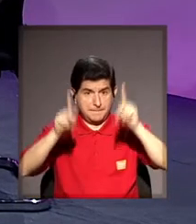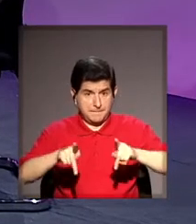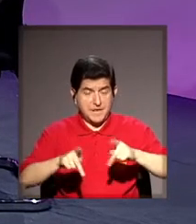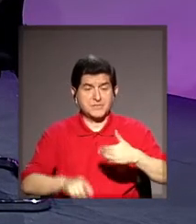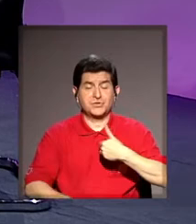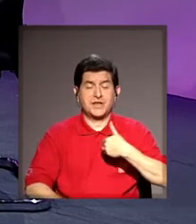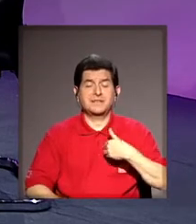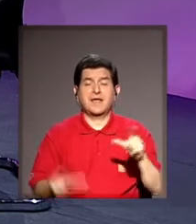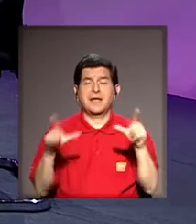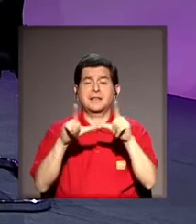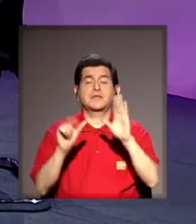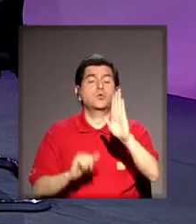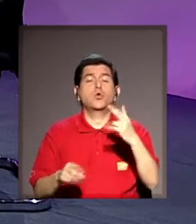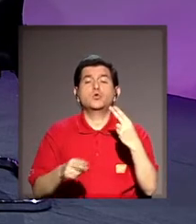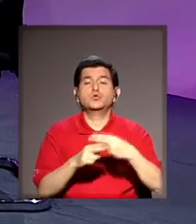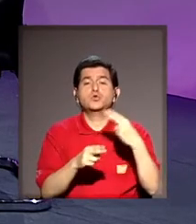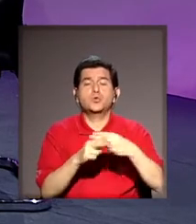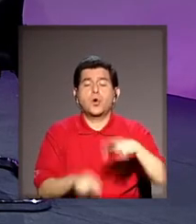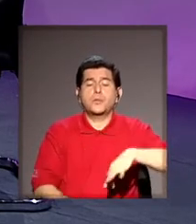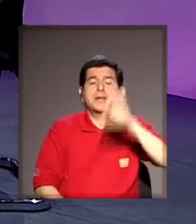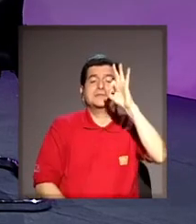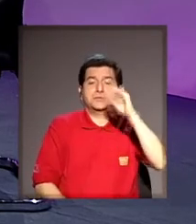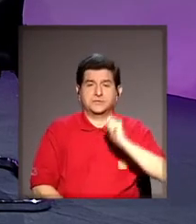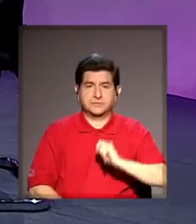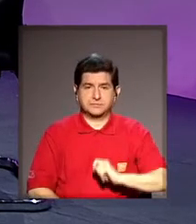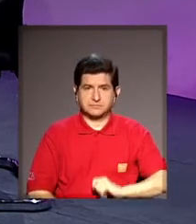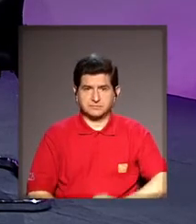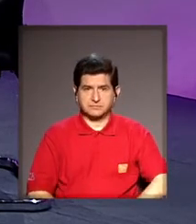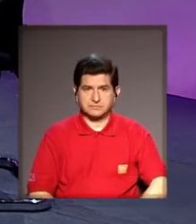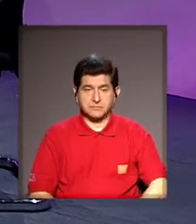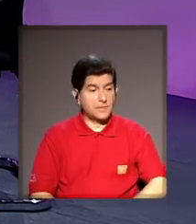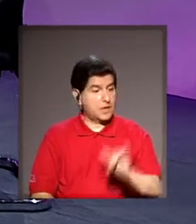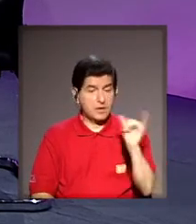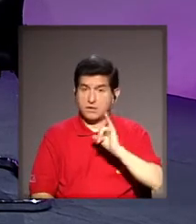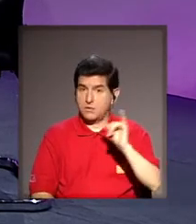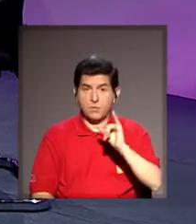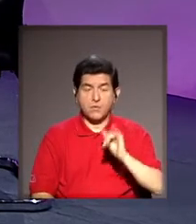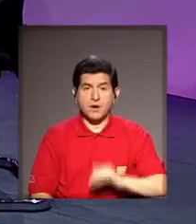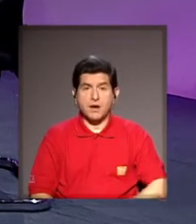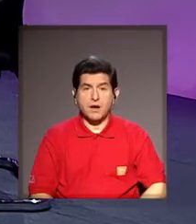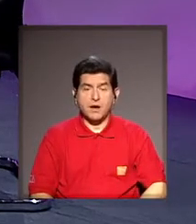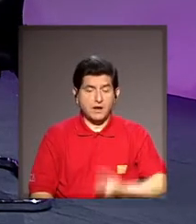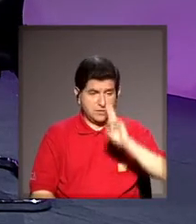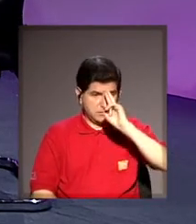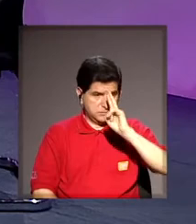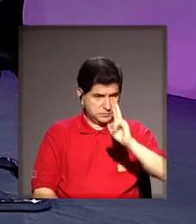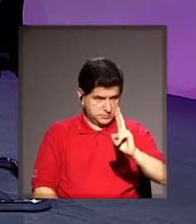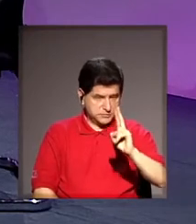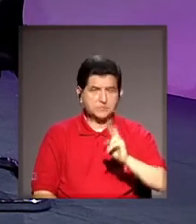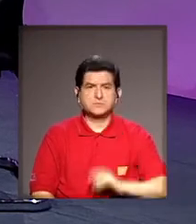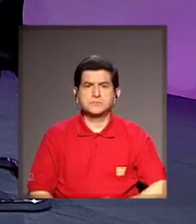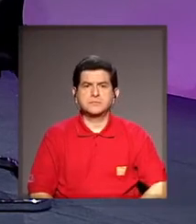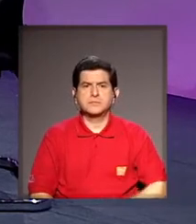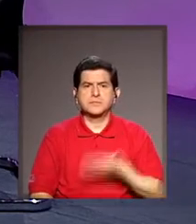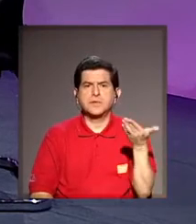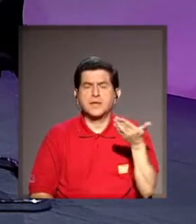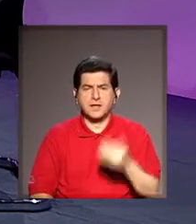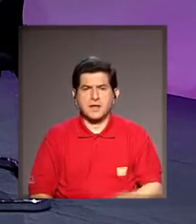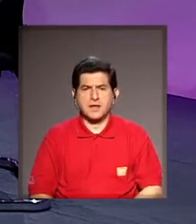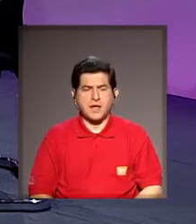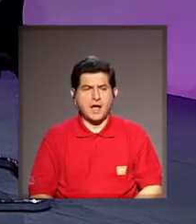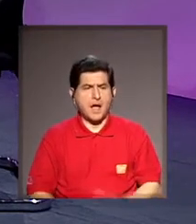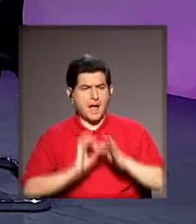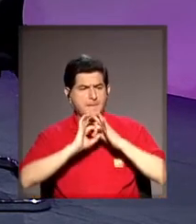obtenga el título con su nombre elegido verdad también se reconoce en la digamos el